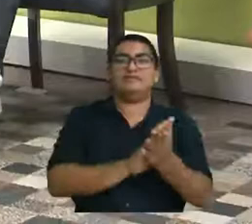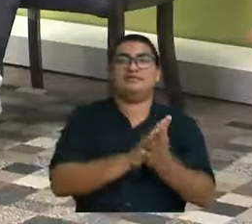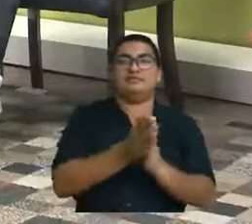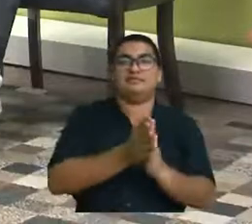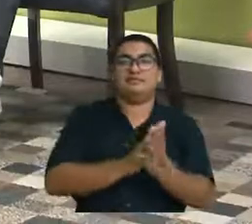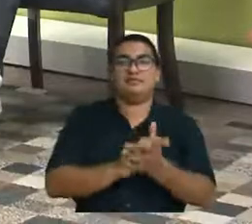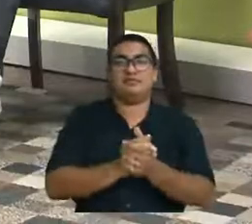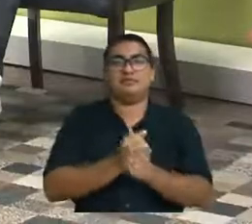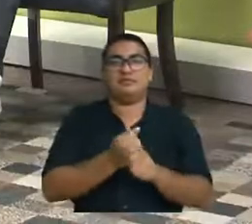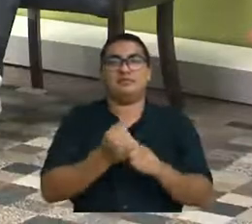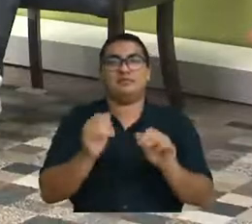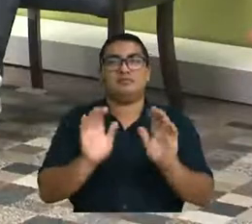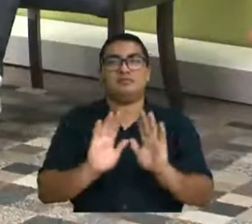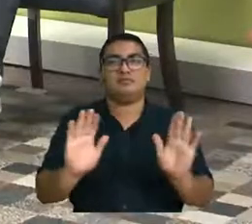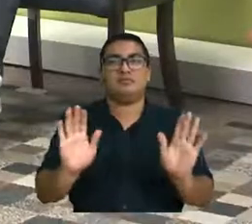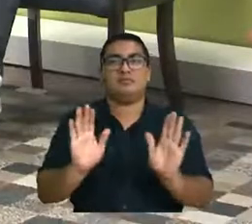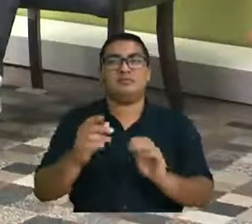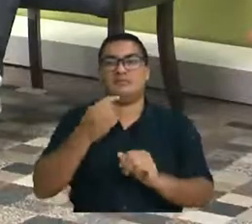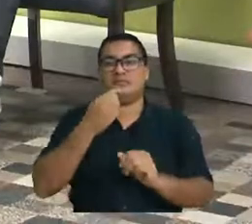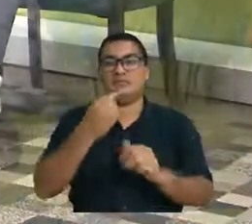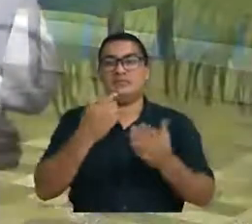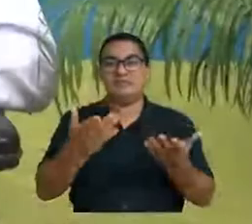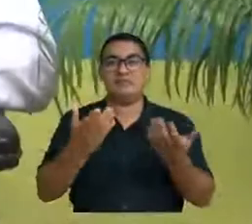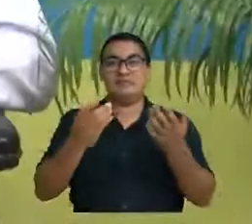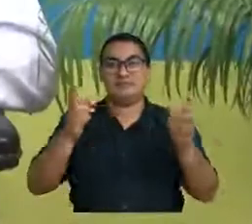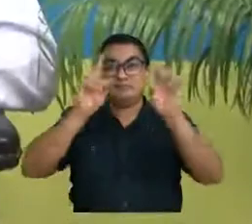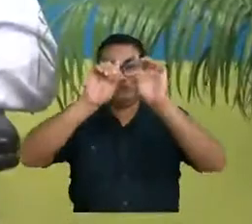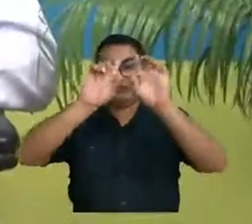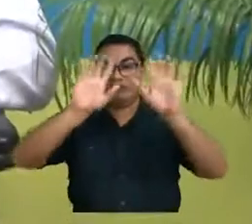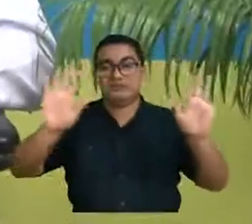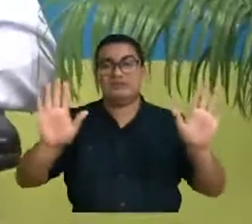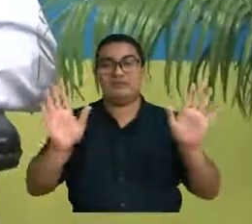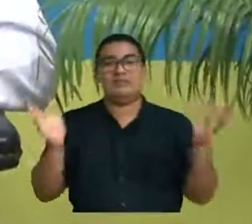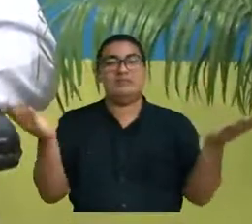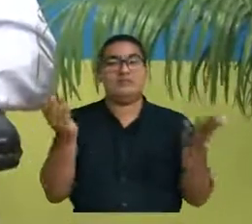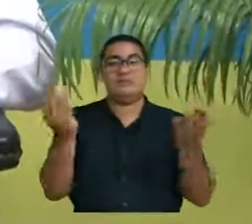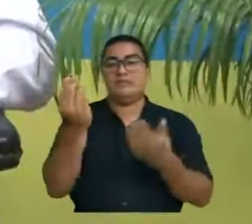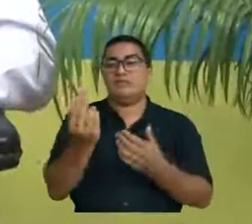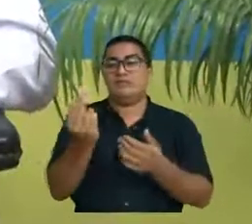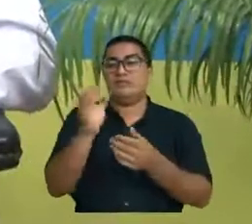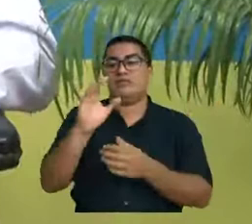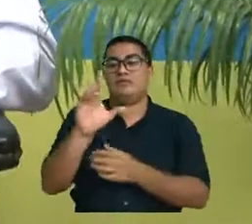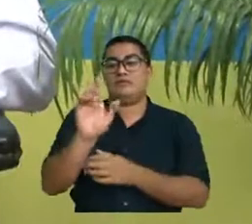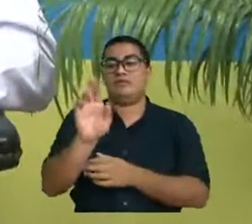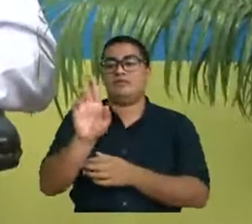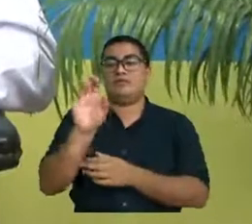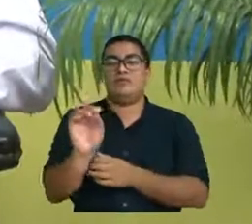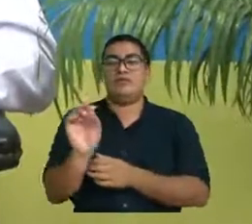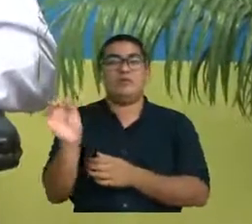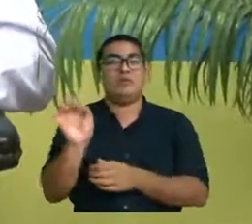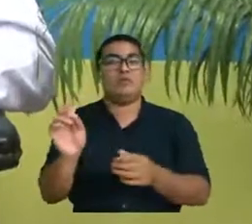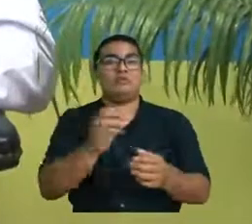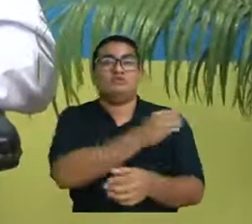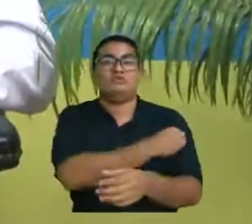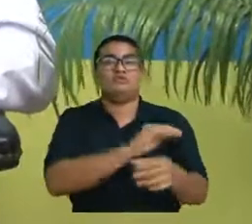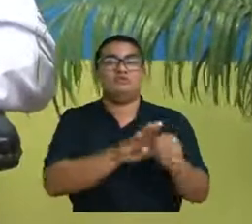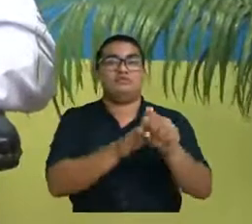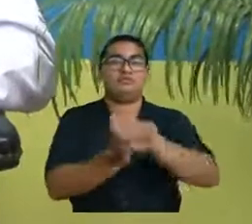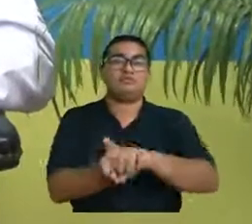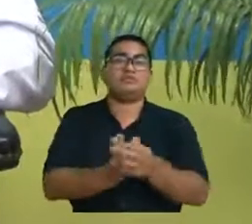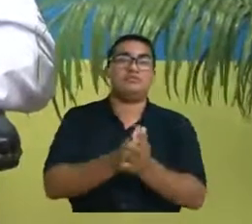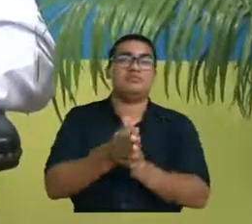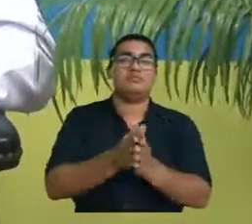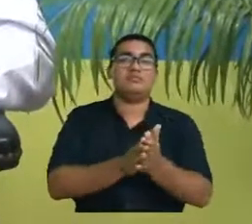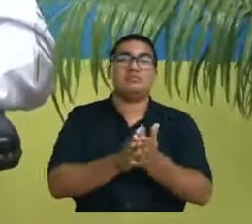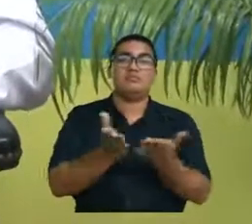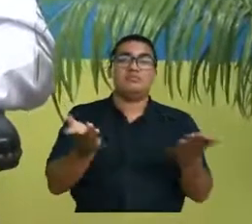uso normal. Quiero aclarar que el uso de cloro o de alcohol gel, que es el que estamos